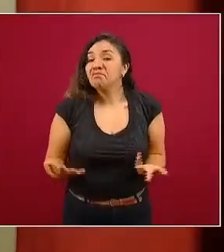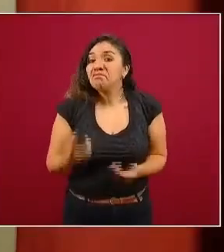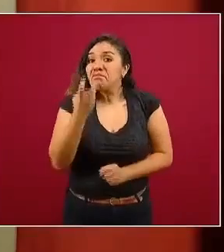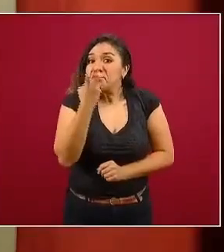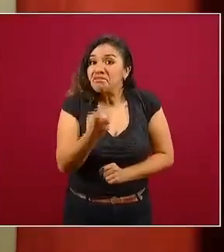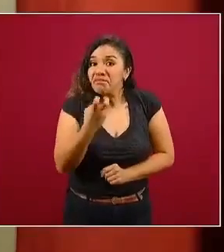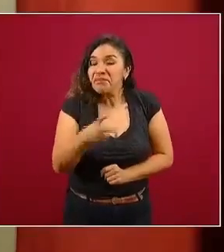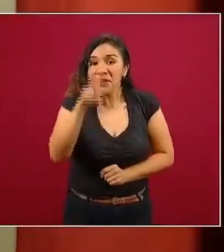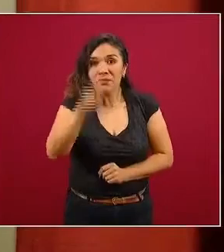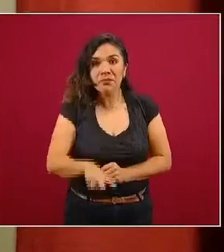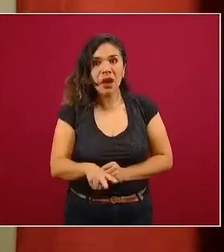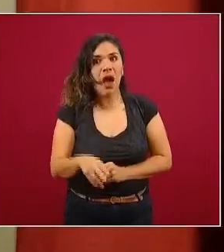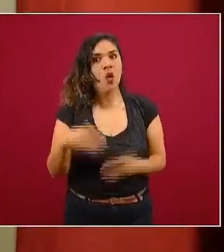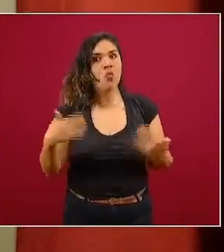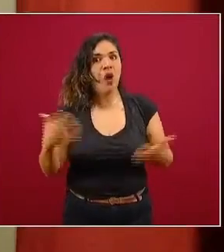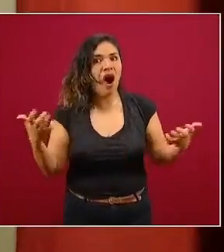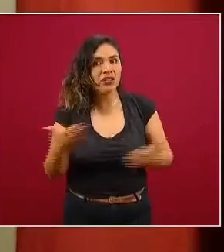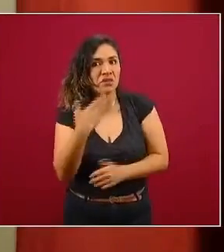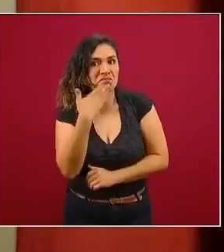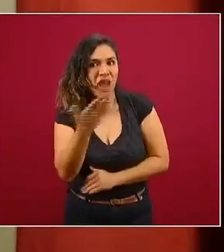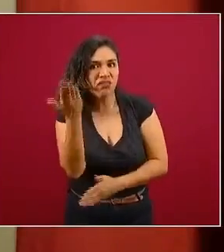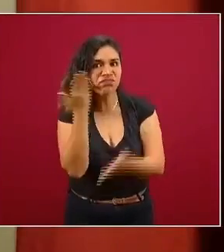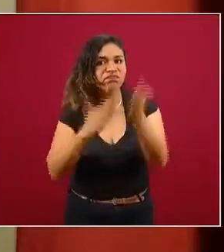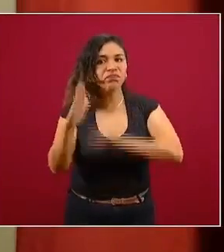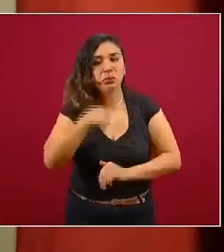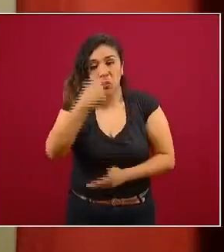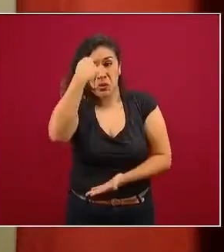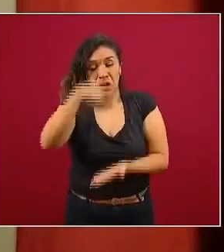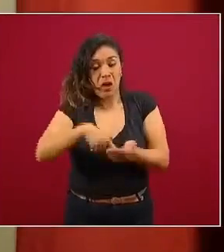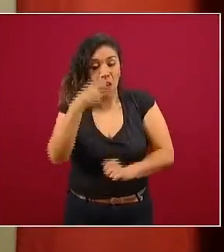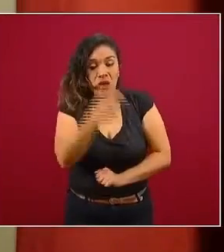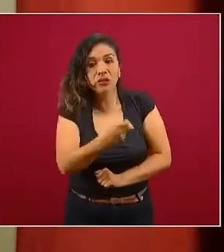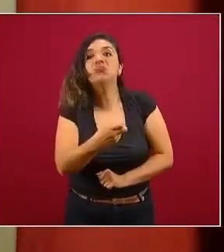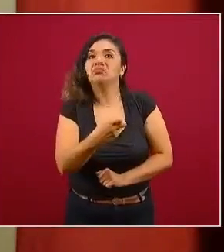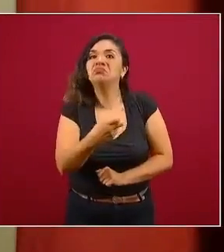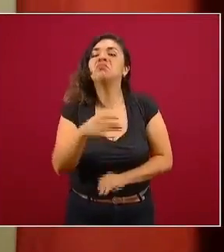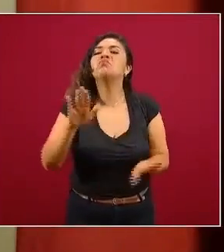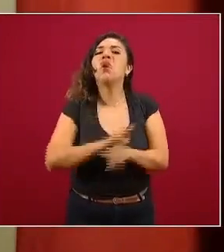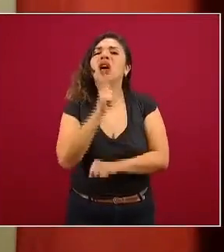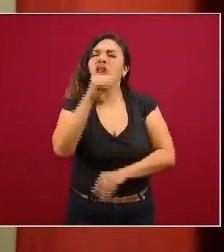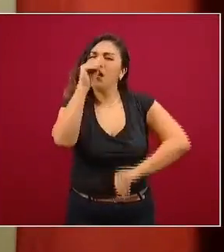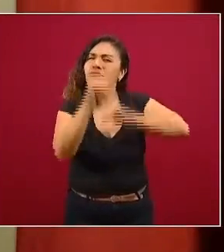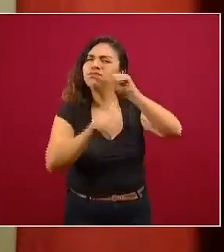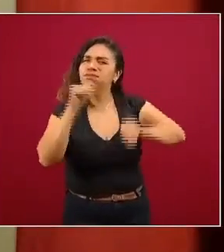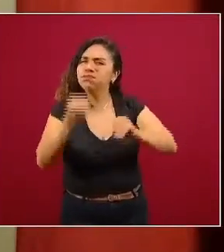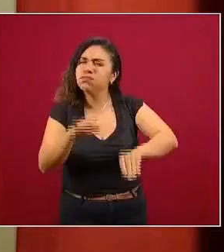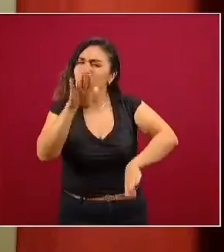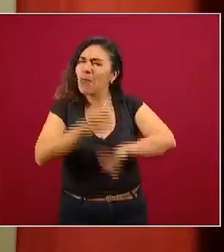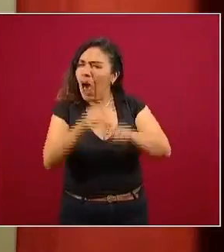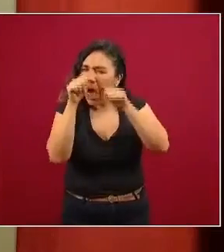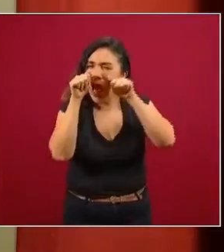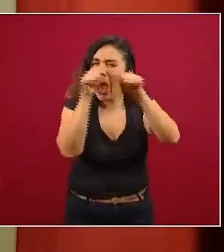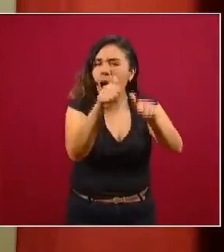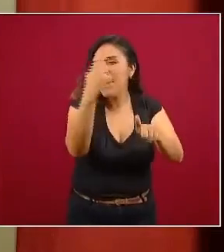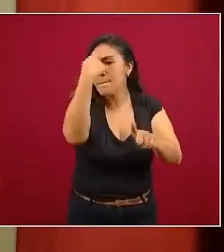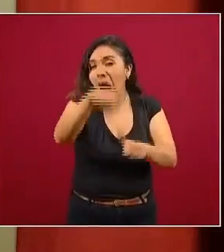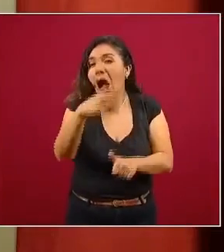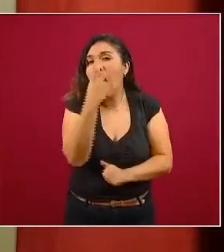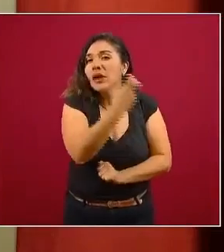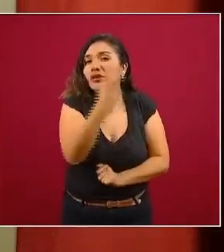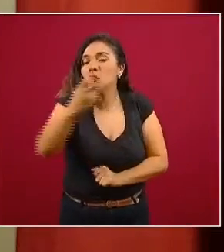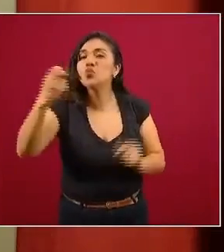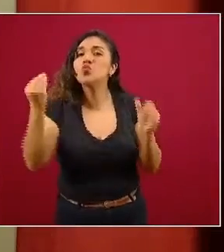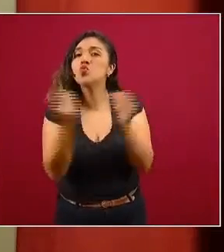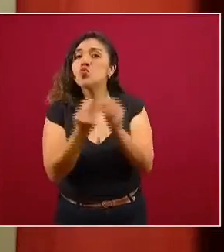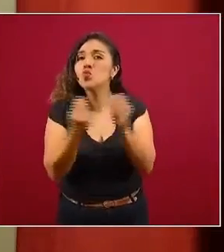Entonces, es un gran logro. Creemos que es un gran logro porque está diseñada específicamente para